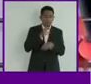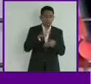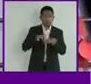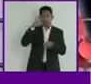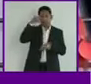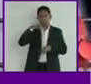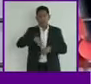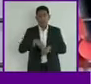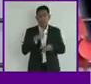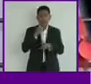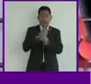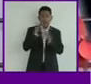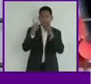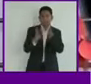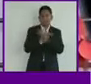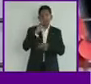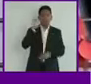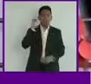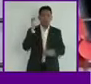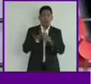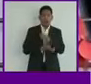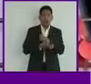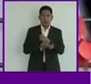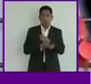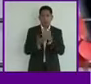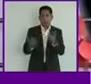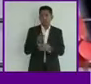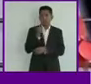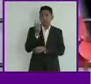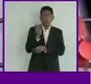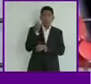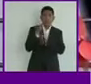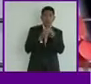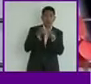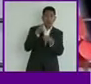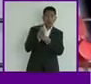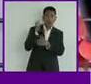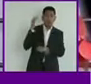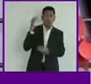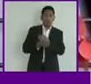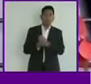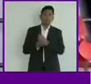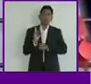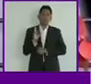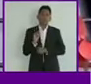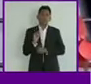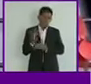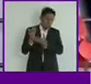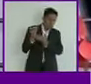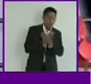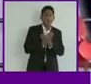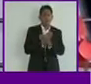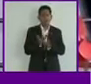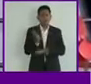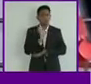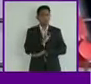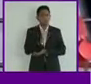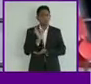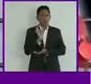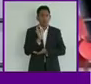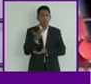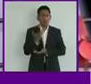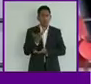sin necesidad de tener que cursar los 3 años, para gente que, pues, obviamente ya, ya no quiere volver a estudiar o